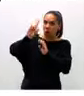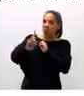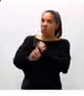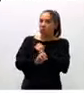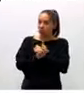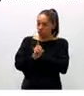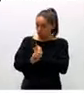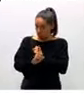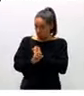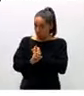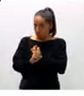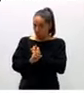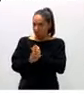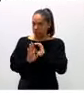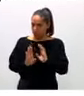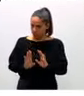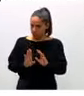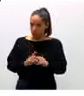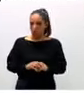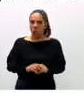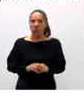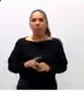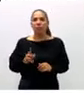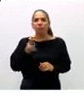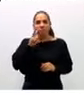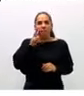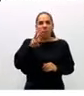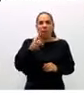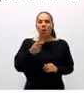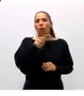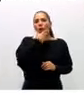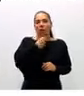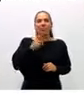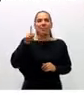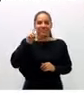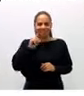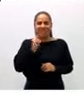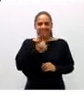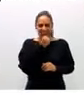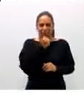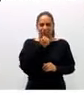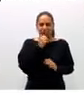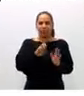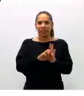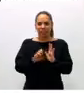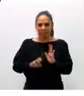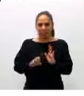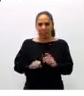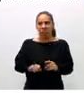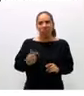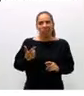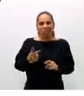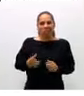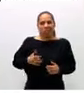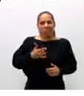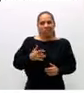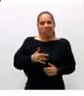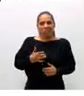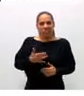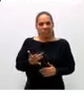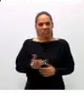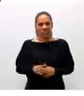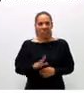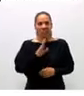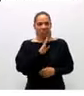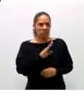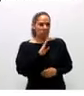estallar. Cada vez crece más la tensión entre Rosa y Esquivel. Ya no es solo en el aula de medios, también es en el laboratorio de